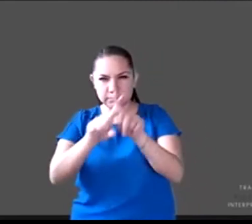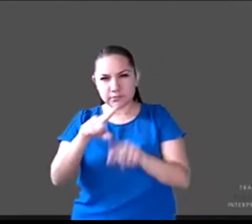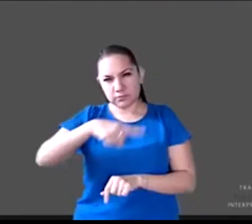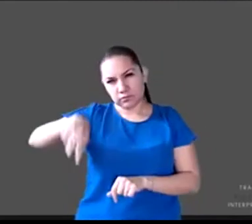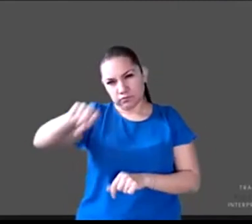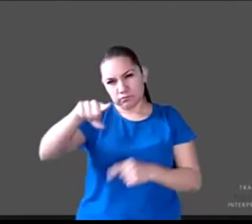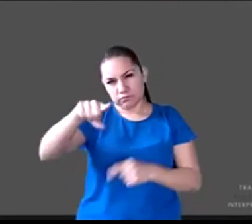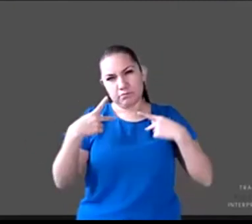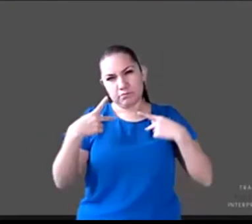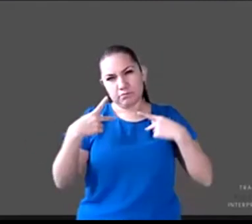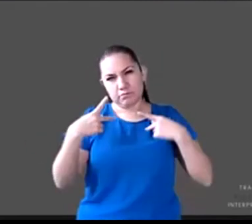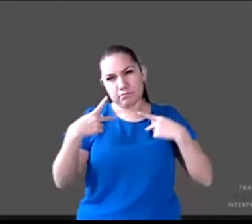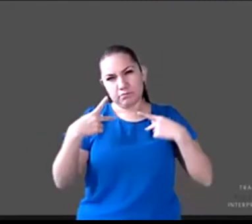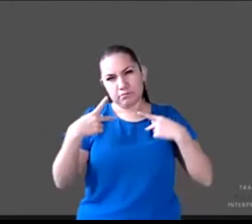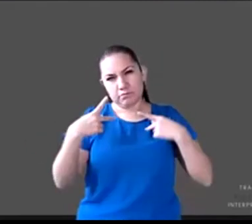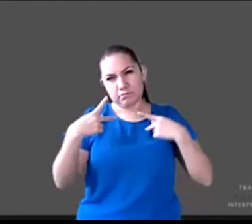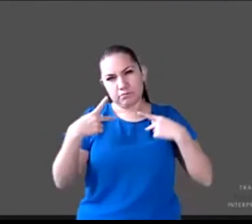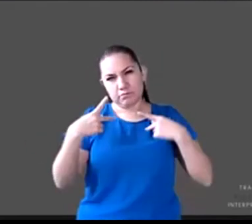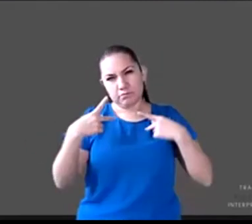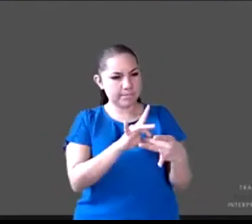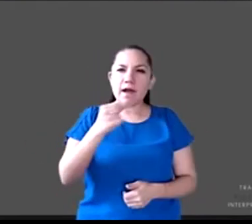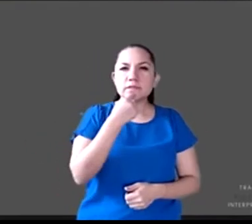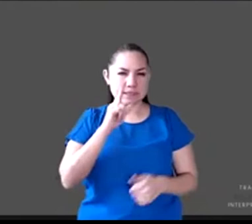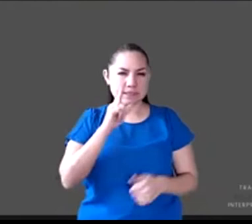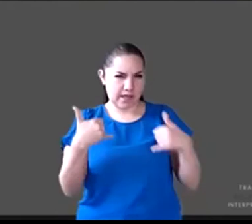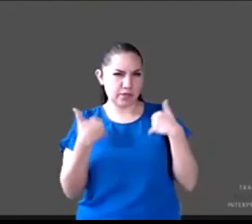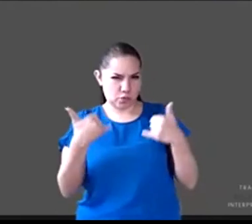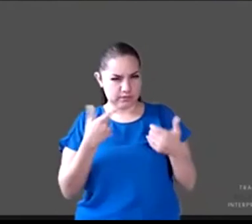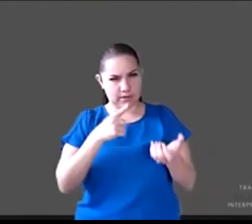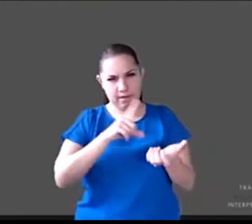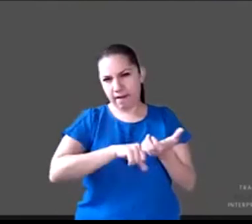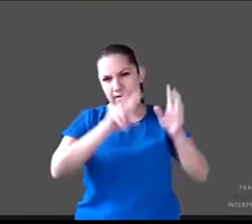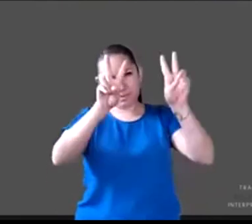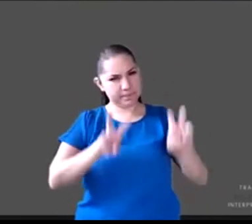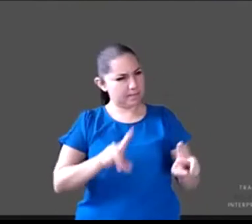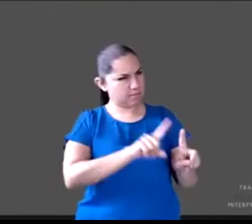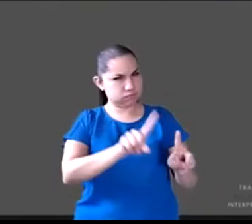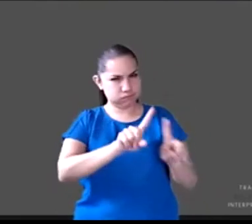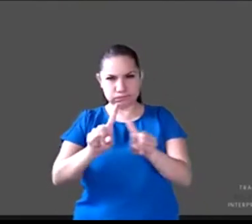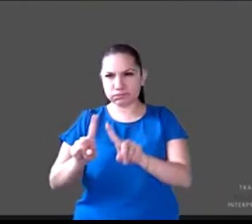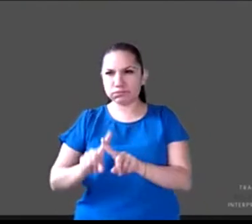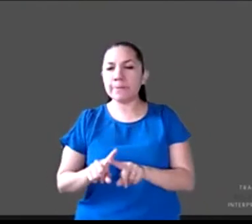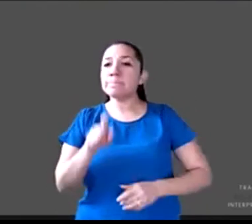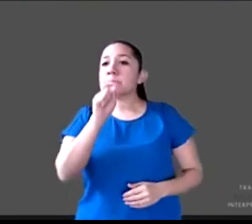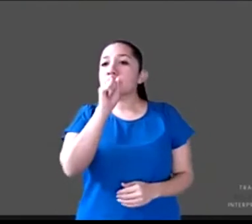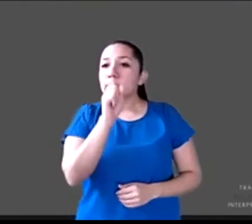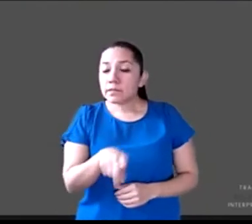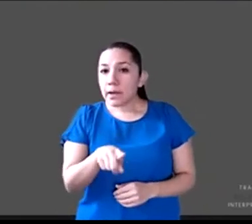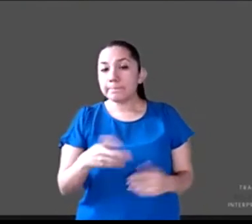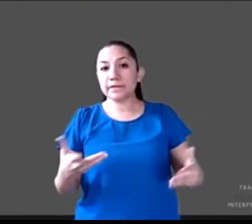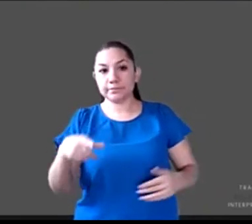niñas y adolescentes en diversas temáticas, y también escuchar de parte de ustedes